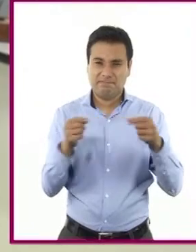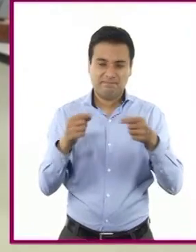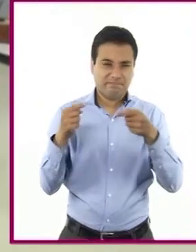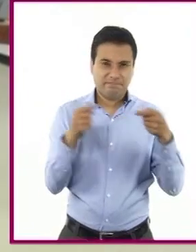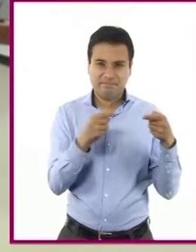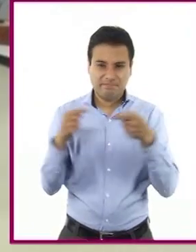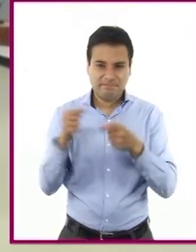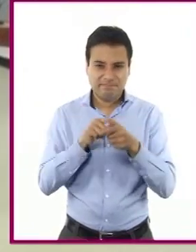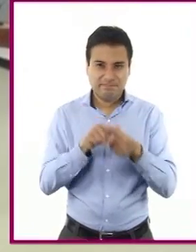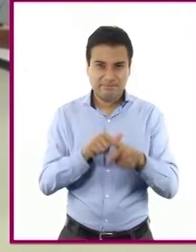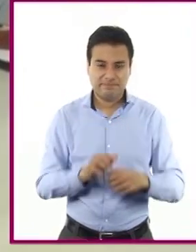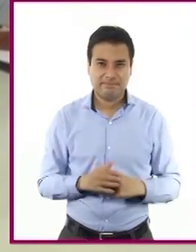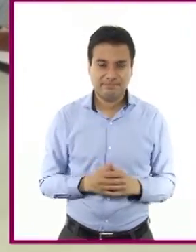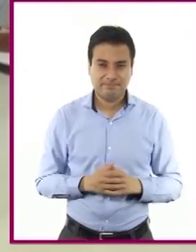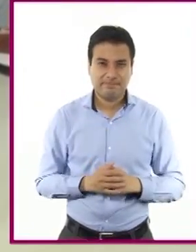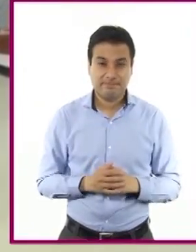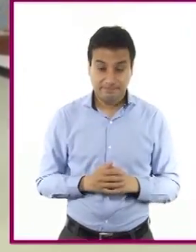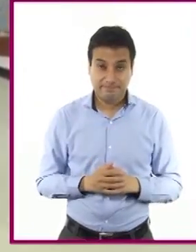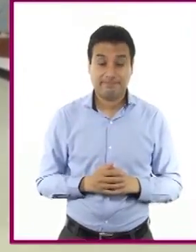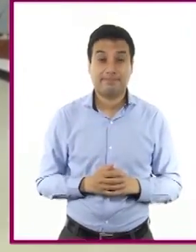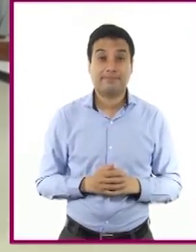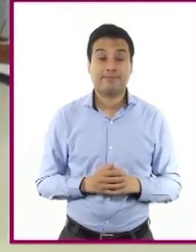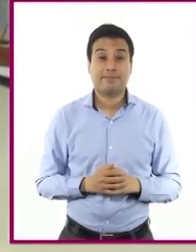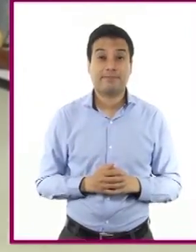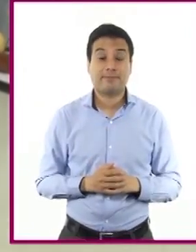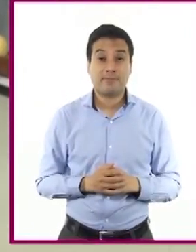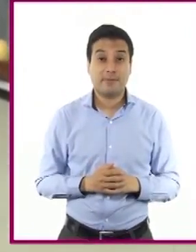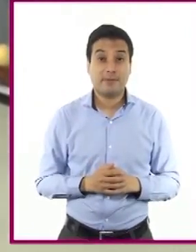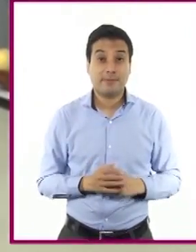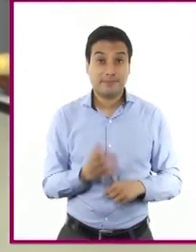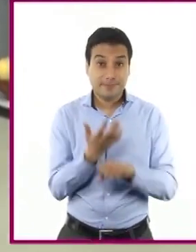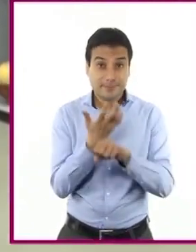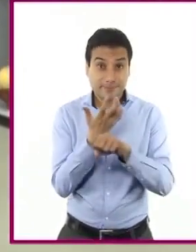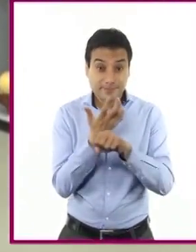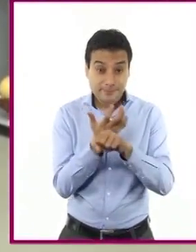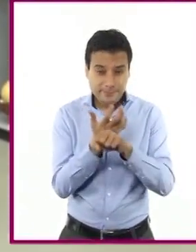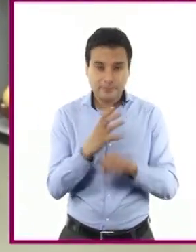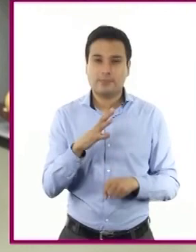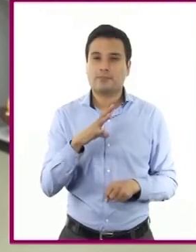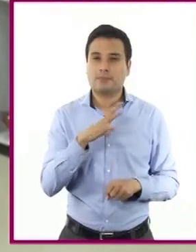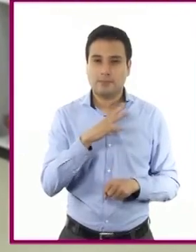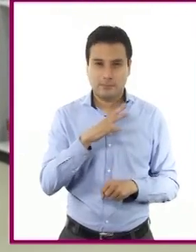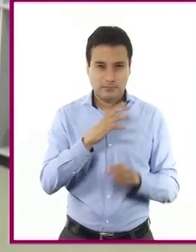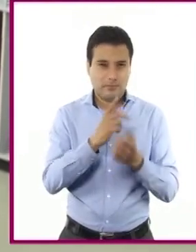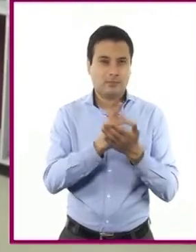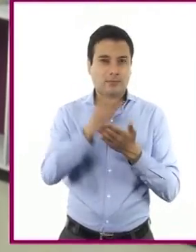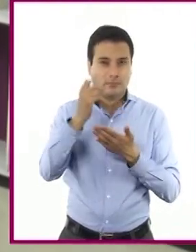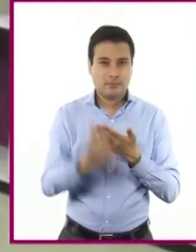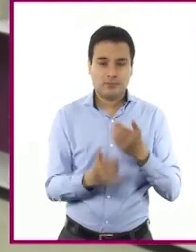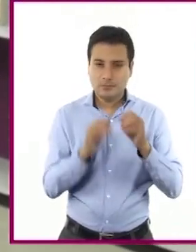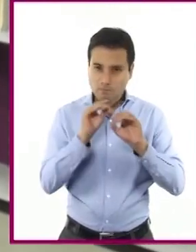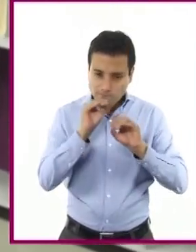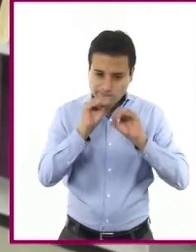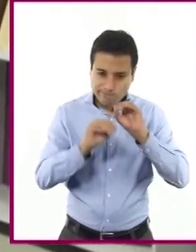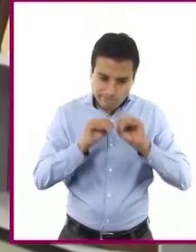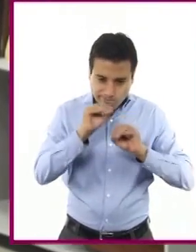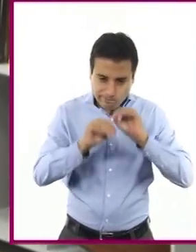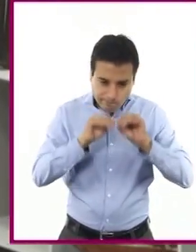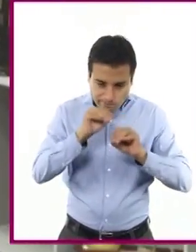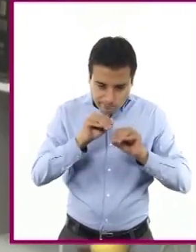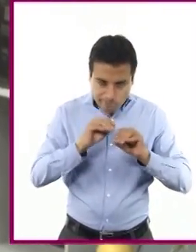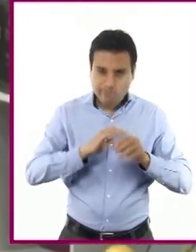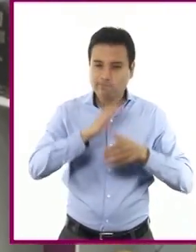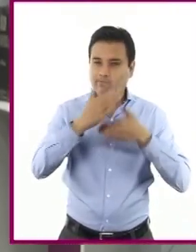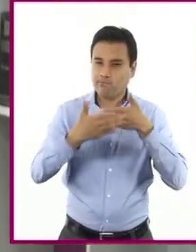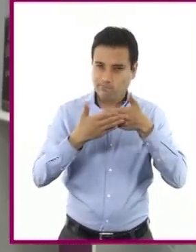Pero en este lado del Atlántico llevaba años gestándose un proyecto que, bajo su sombra, marcaría la posterior tensión